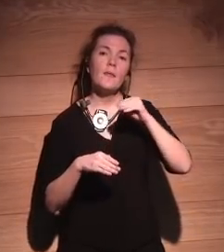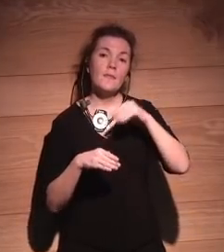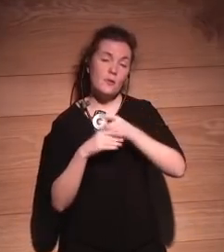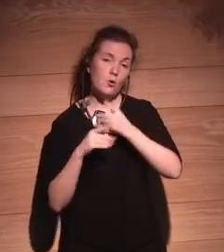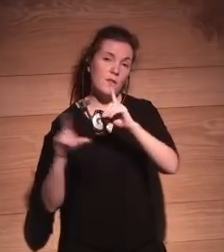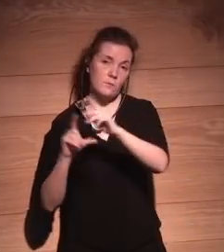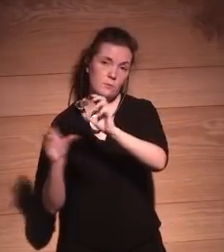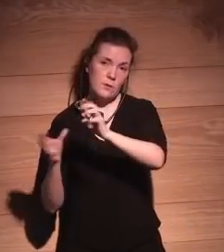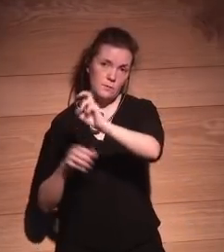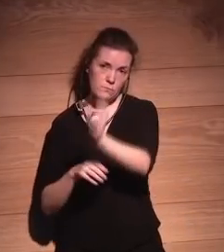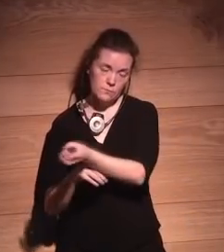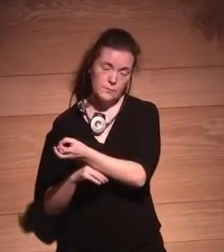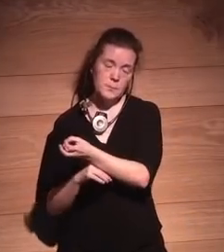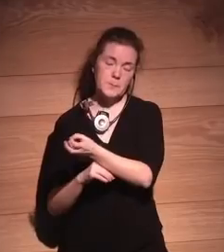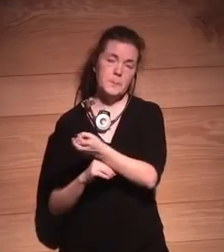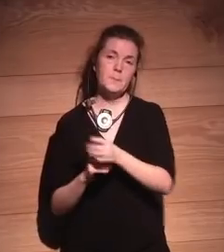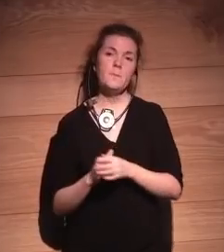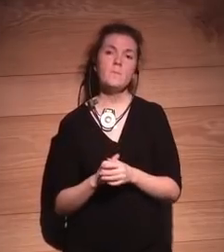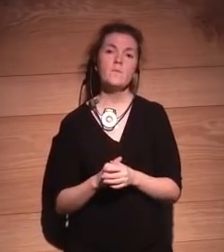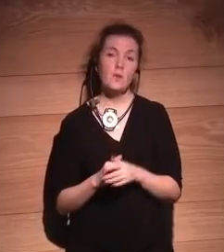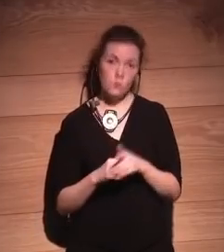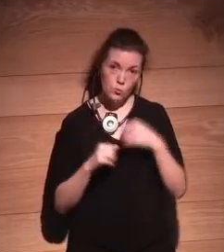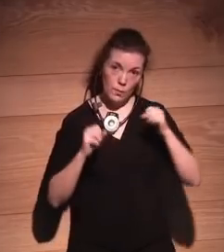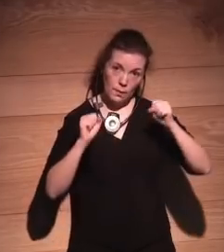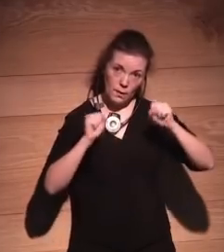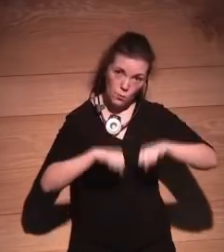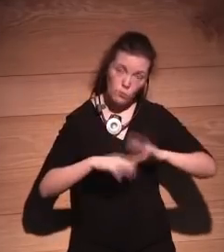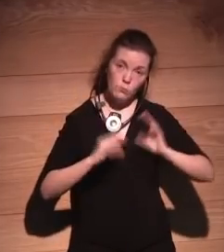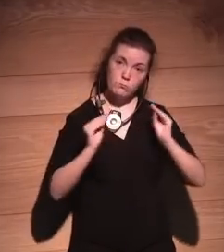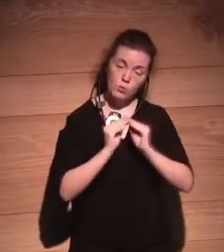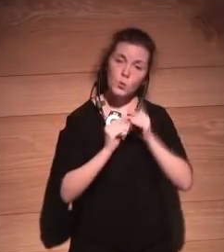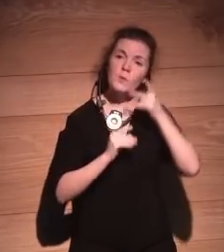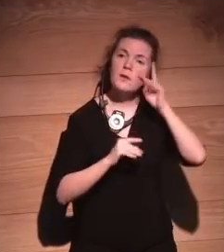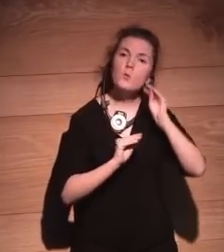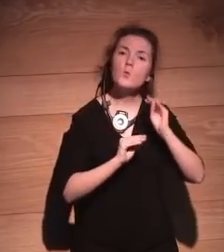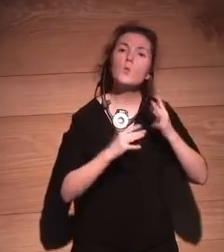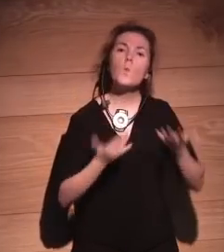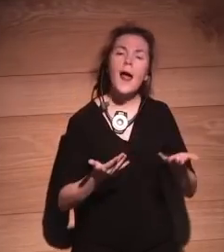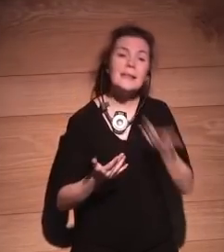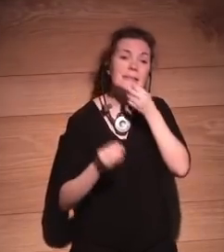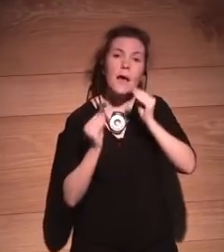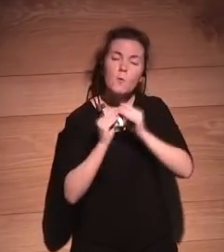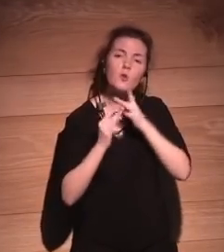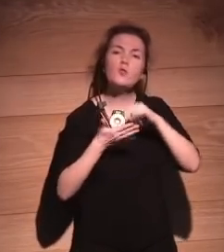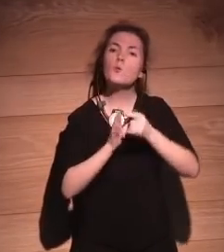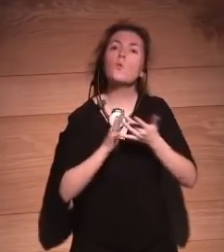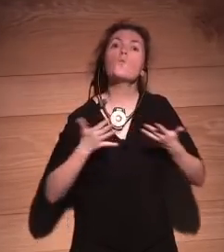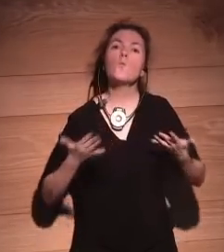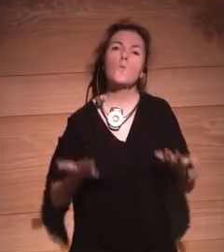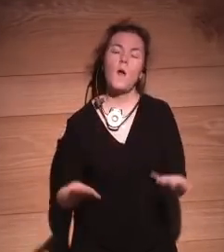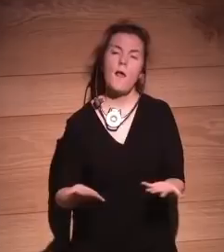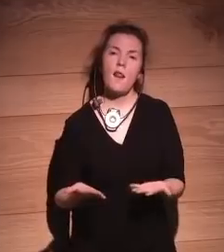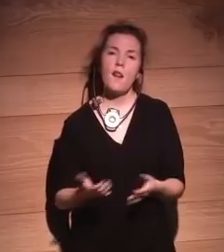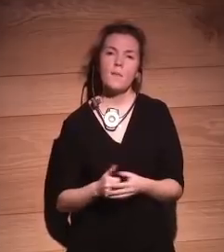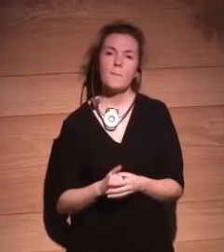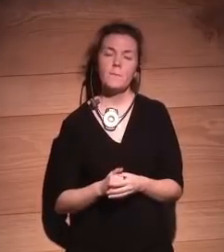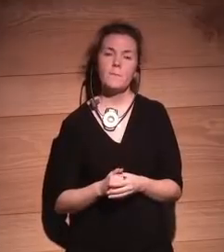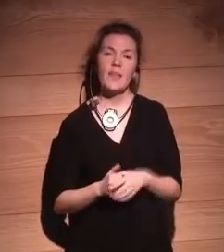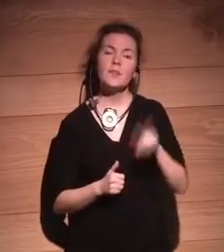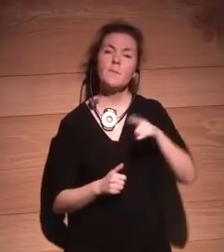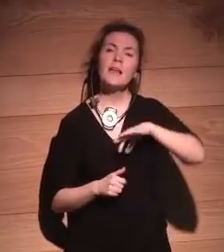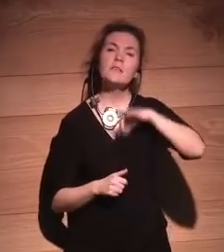los medios de comunicación, ¿estás de acuerdo? ¿Cuál es tu experiencia? Y si estás de acuerdo, ¿cuál es la solución? Y también